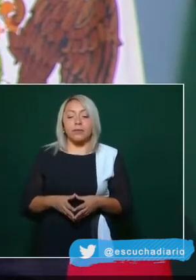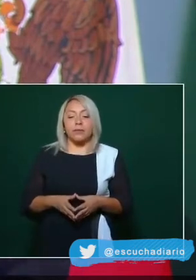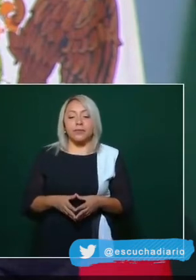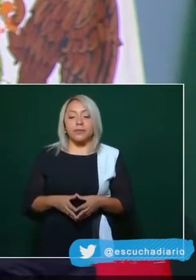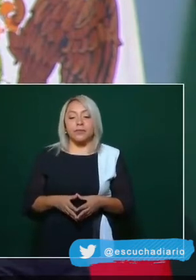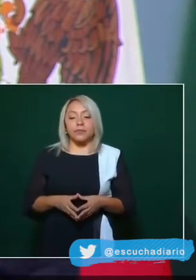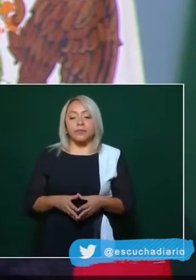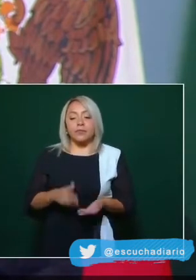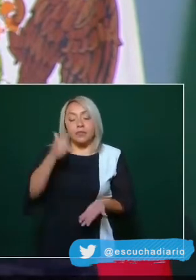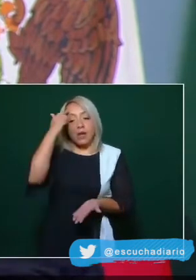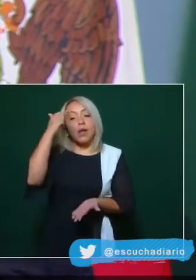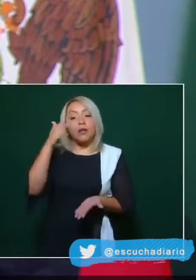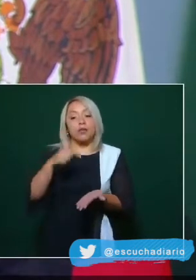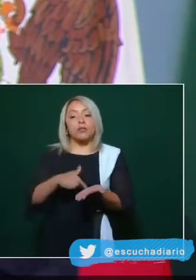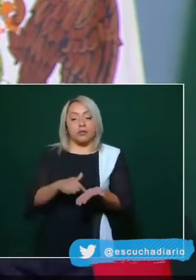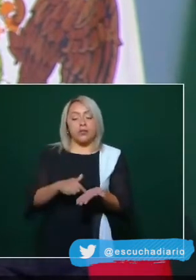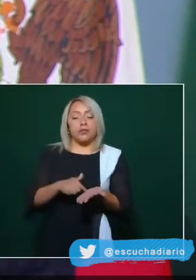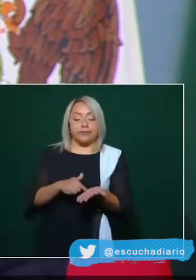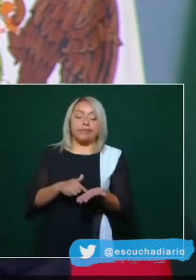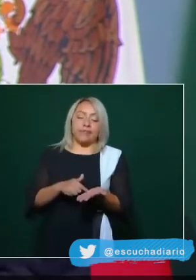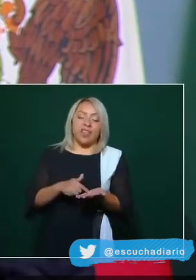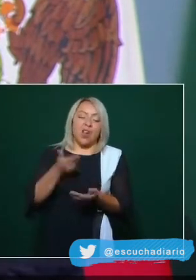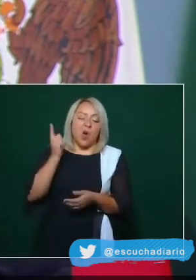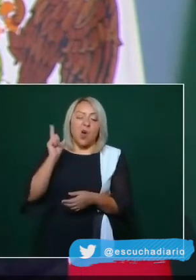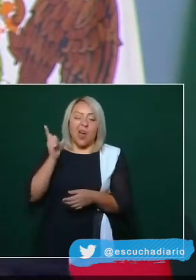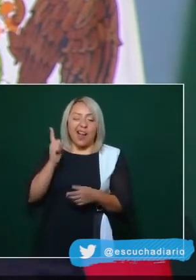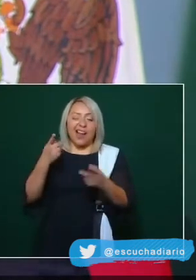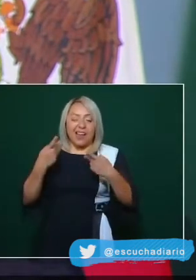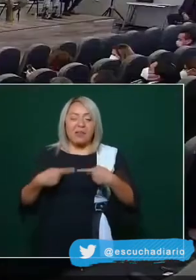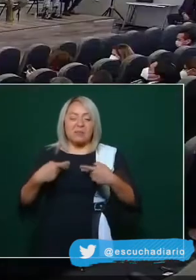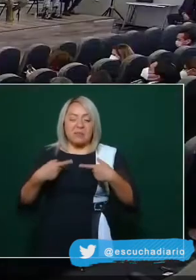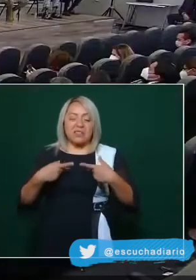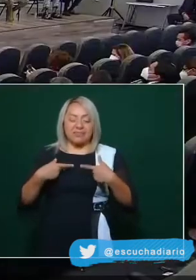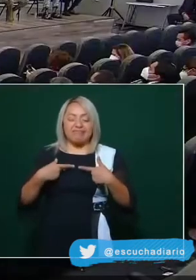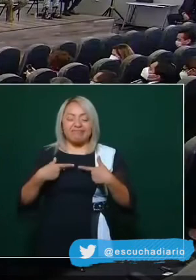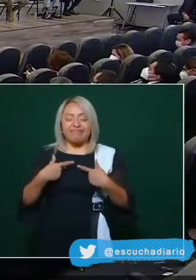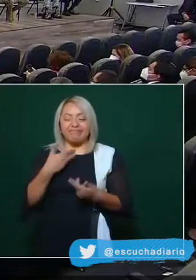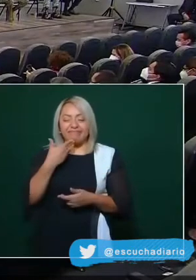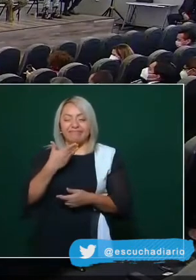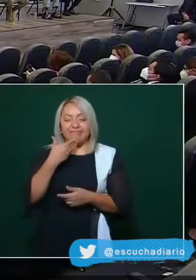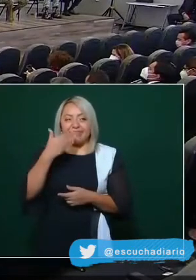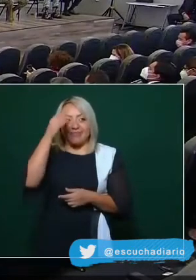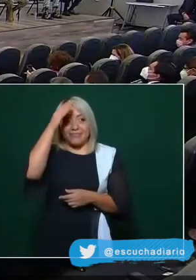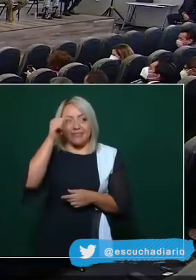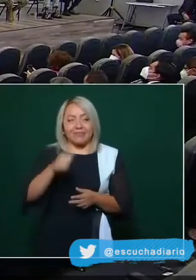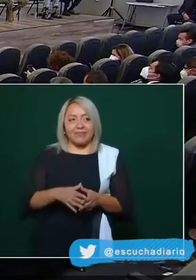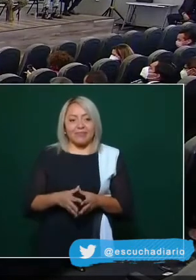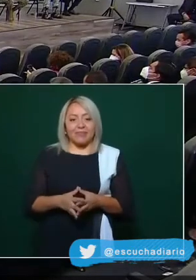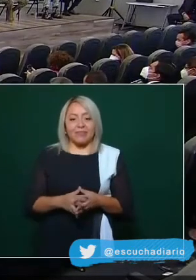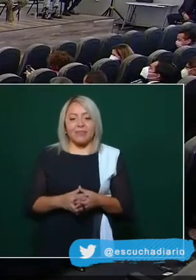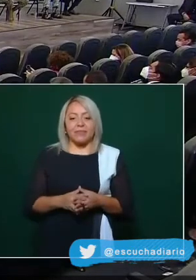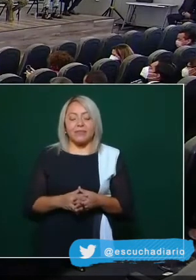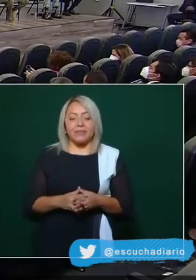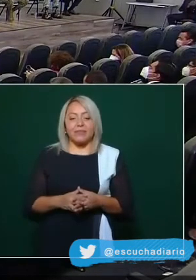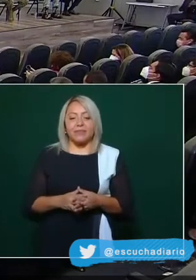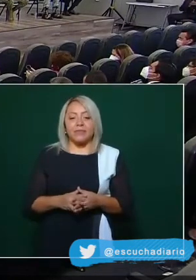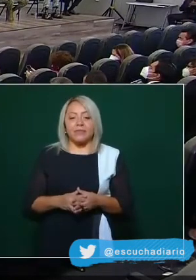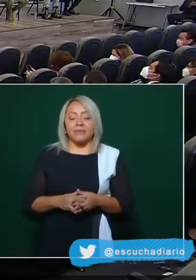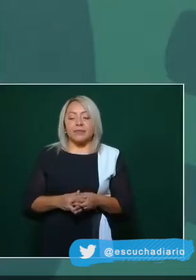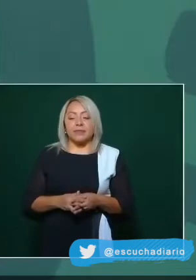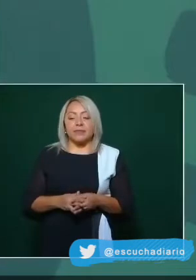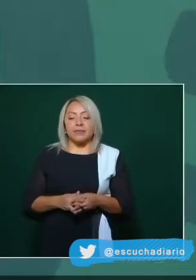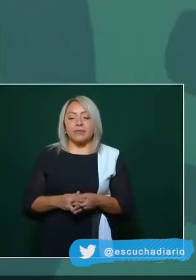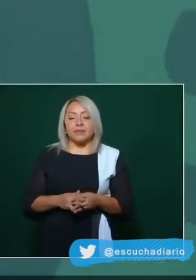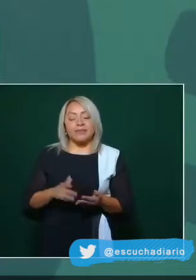Pero yo espero que sí hay, se logre un arreglo, que va a ser lo mejor. Les vamos a informar. ¿Qué